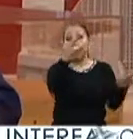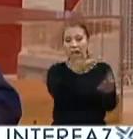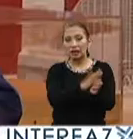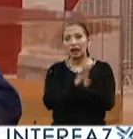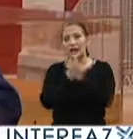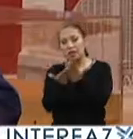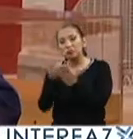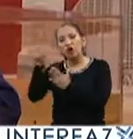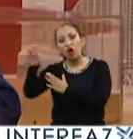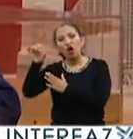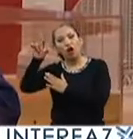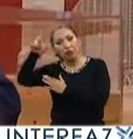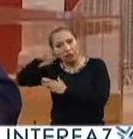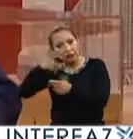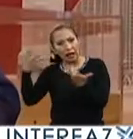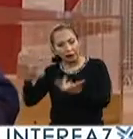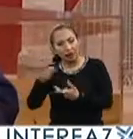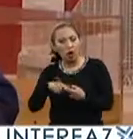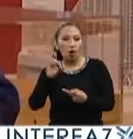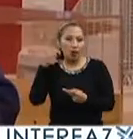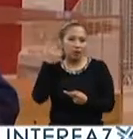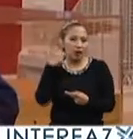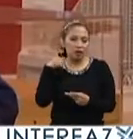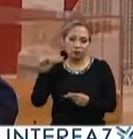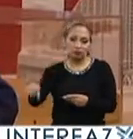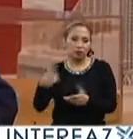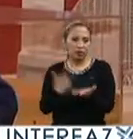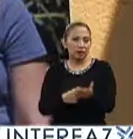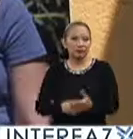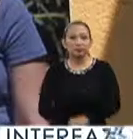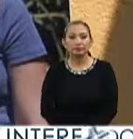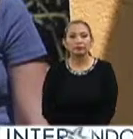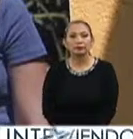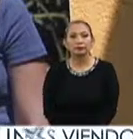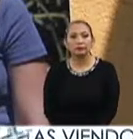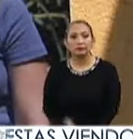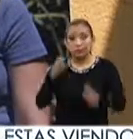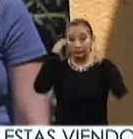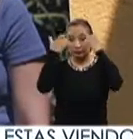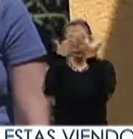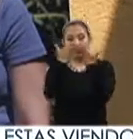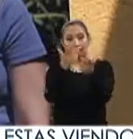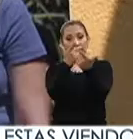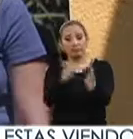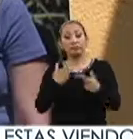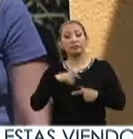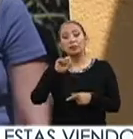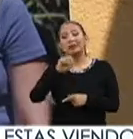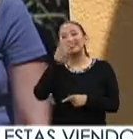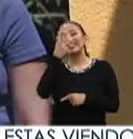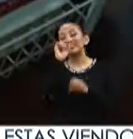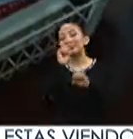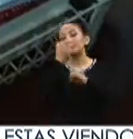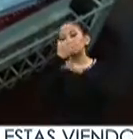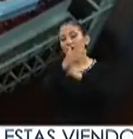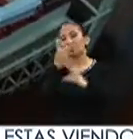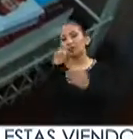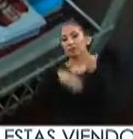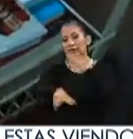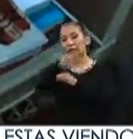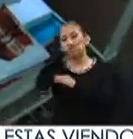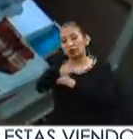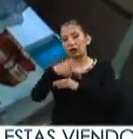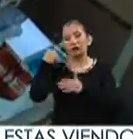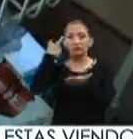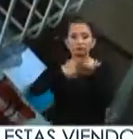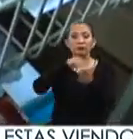libros editados por el Colegio Nacional o conferencias impartidas en la institución. La muestra estará abierta al público hasta el 23 de septiembre de 2018